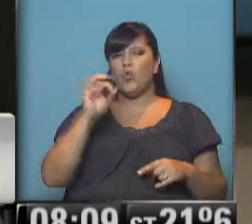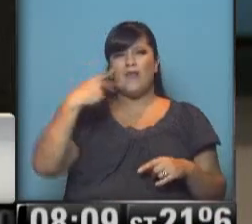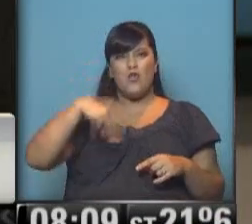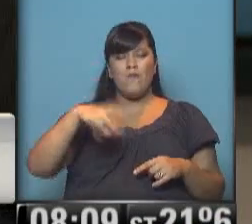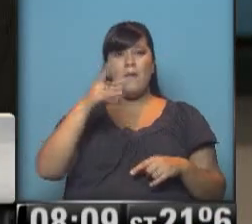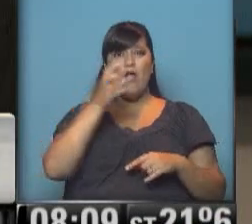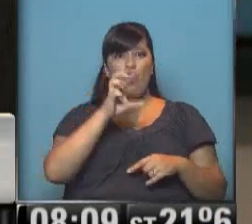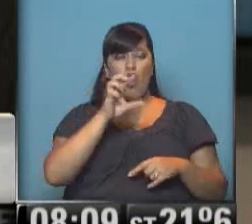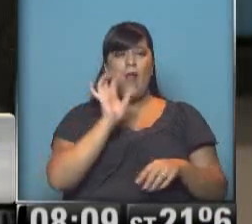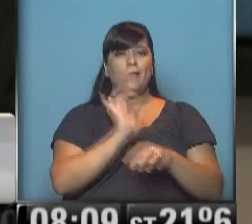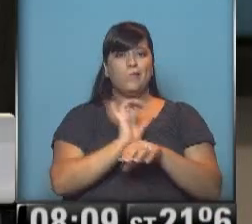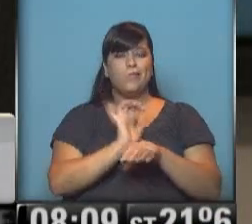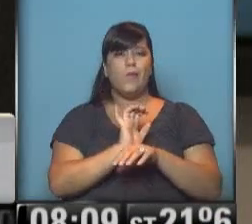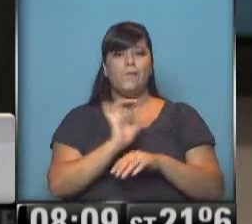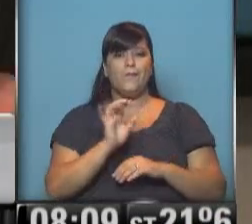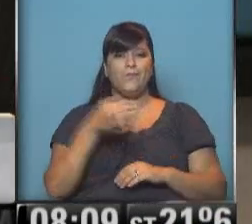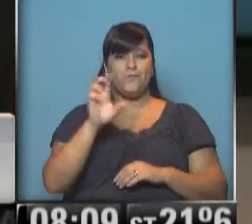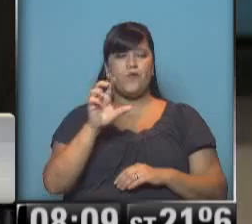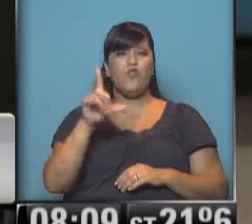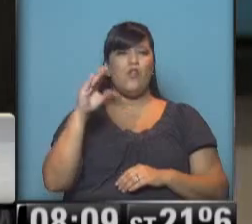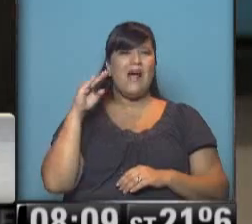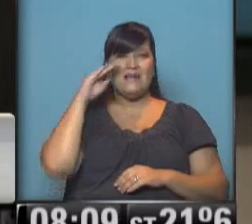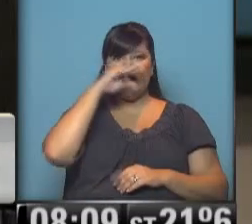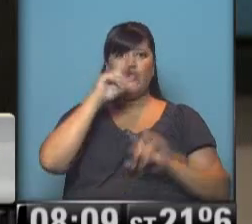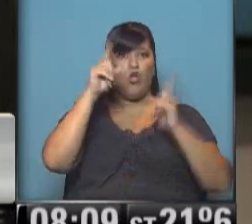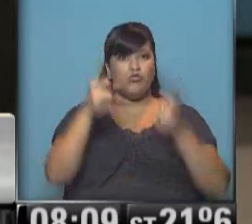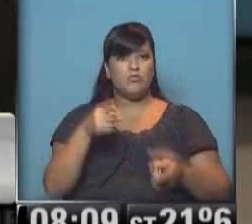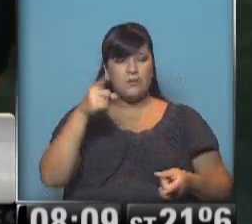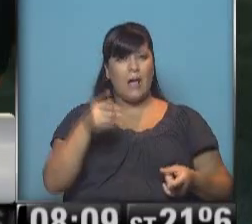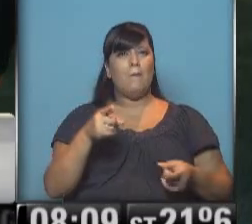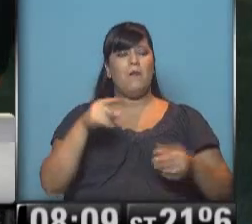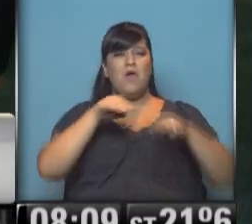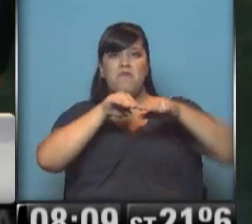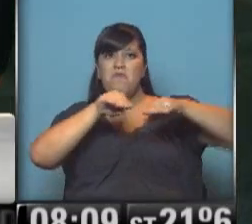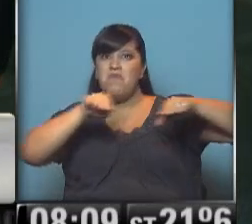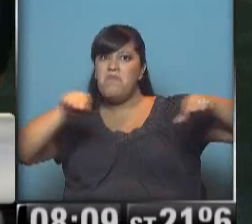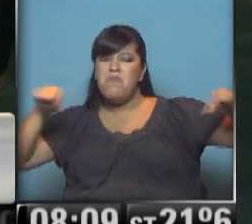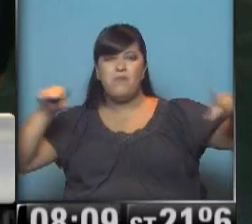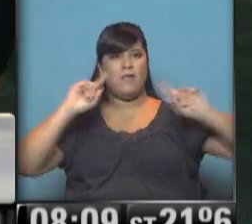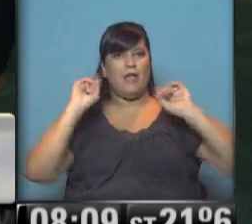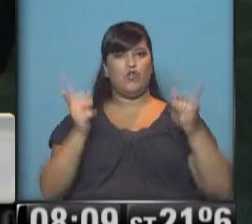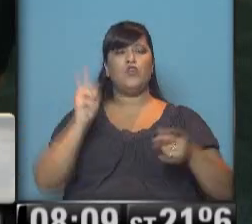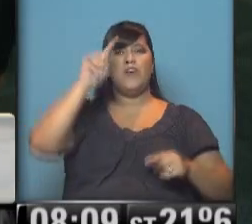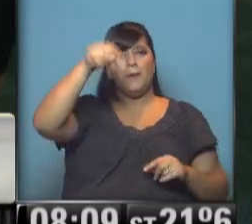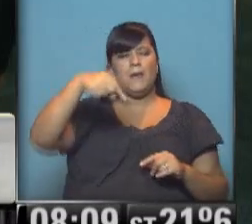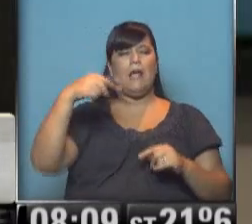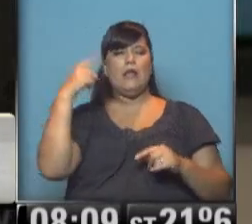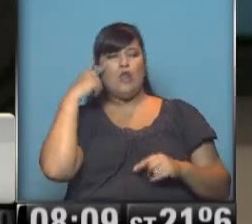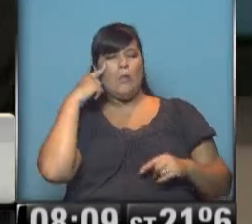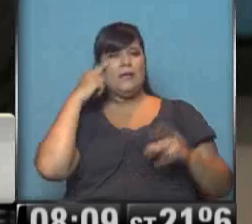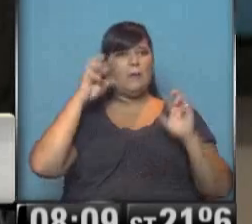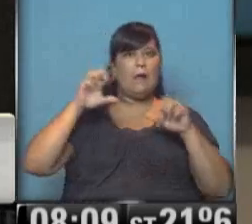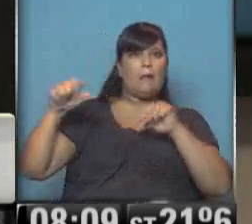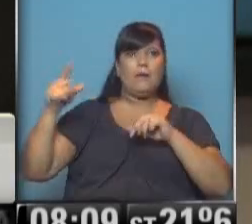dólar inclusive del dólar y legal absolutamente planchado esto está provocando que haya muchas menos expectativas